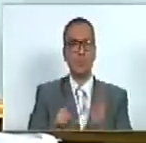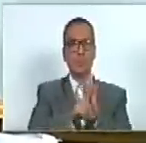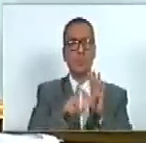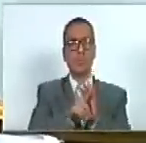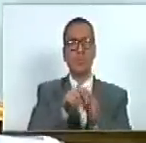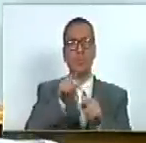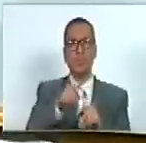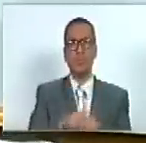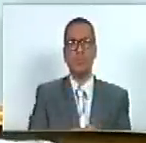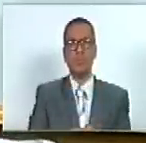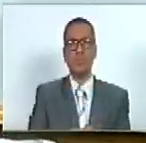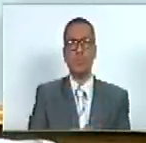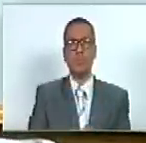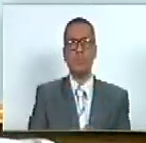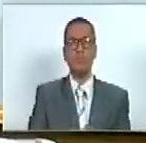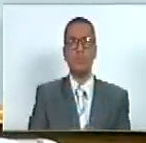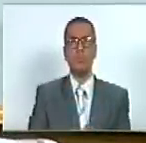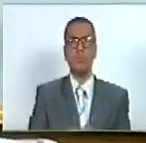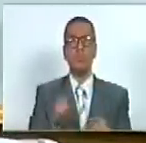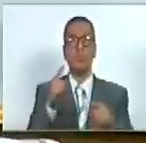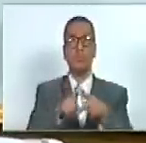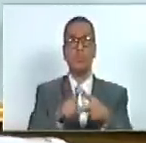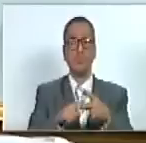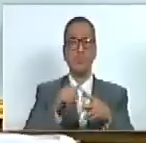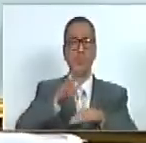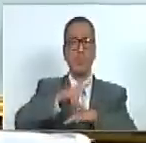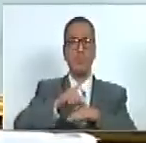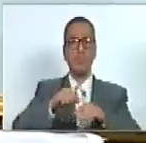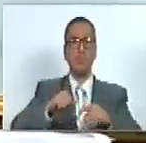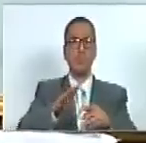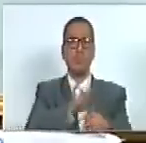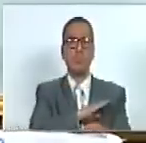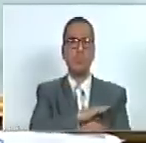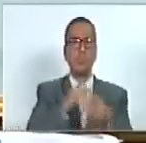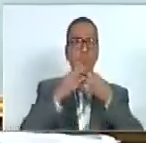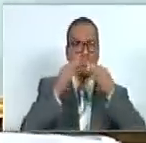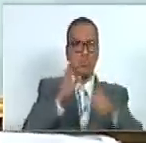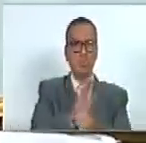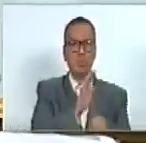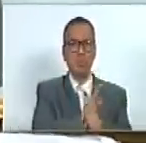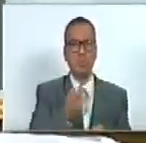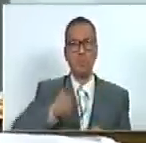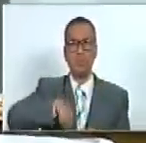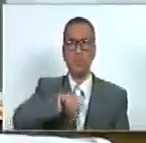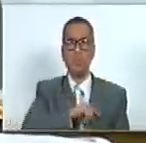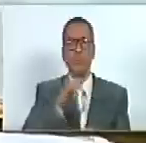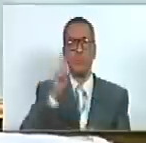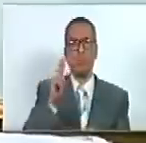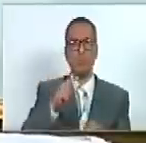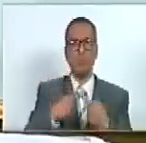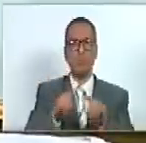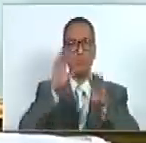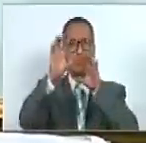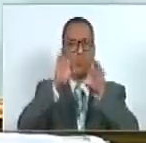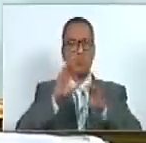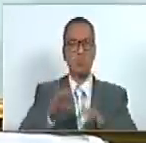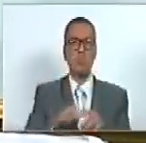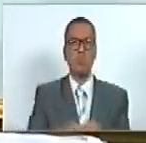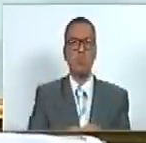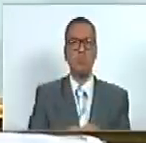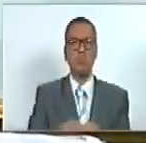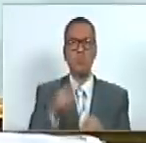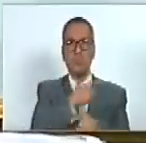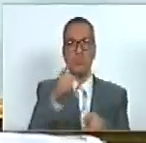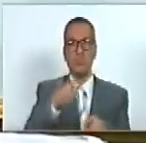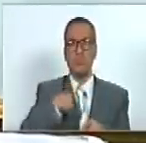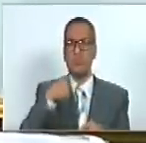preciso contra el expolio de los bienes para asegurar los bienes de la República en el extranjero. Y ustedes